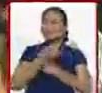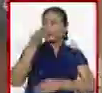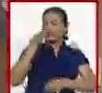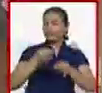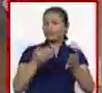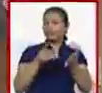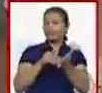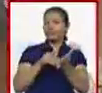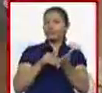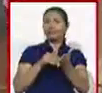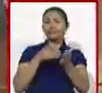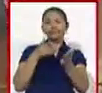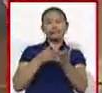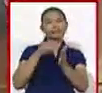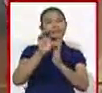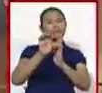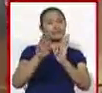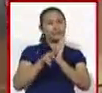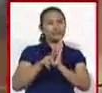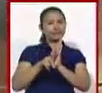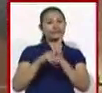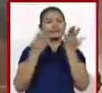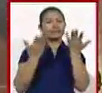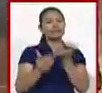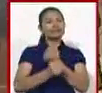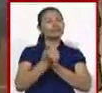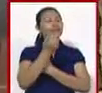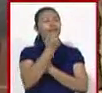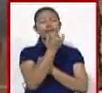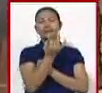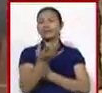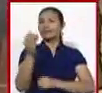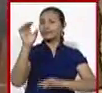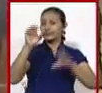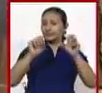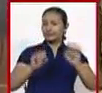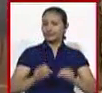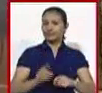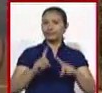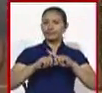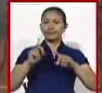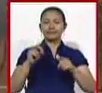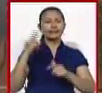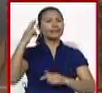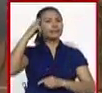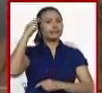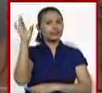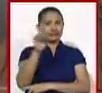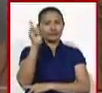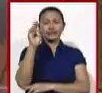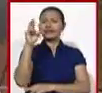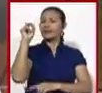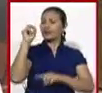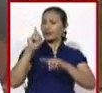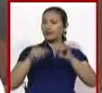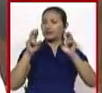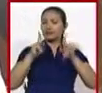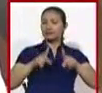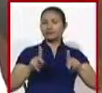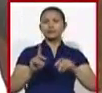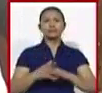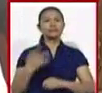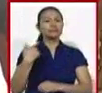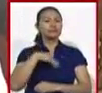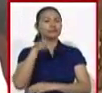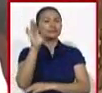se vulnera la Constitución, se pone en peligro cualquier sistema. Por lo tanto, Bolivia no puede permitirse,